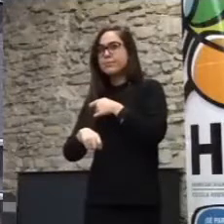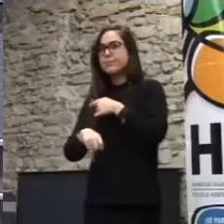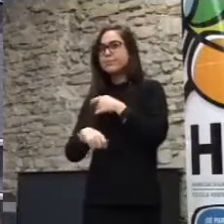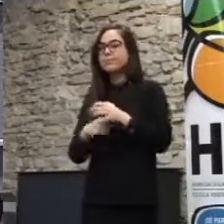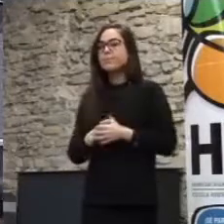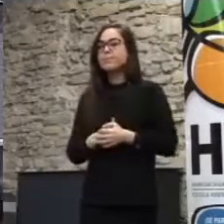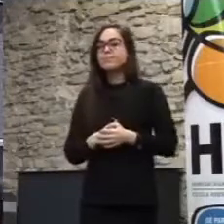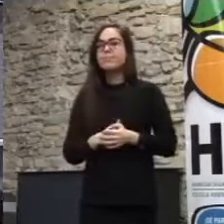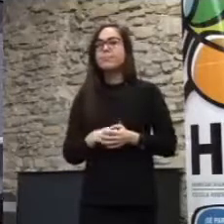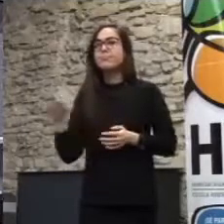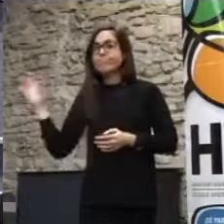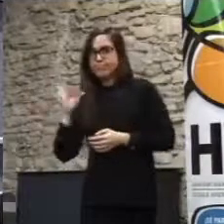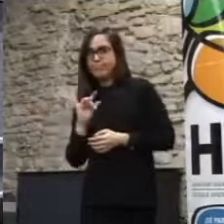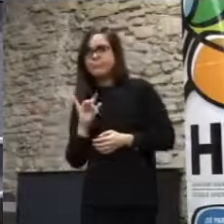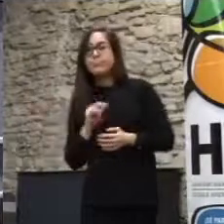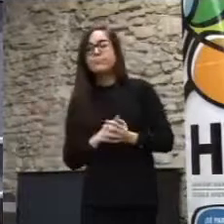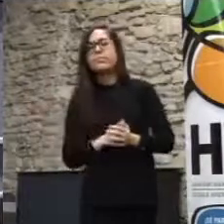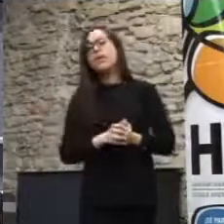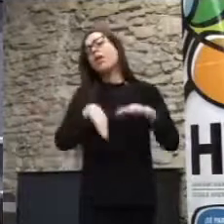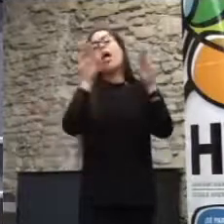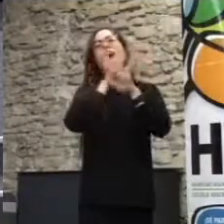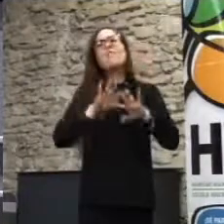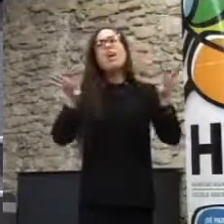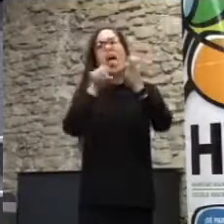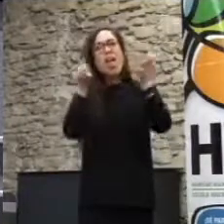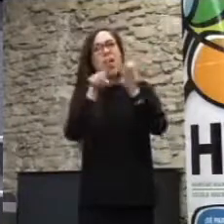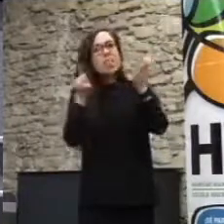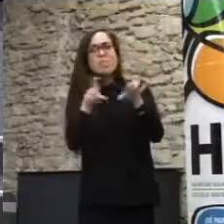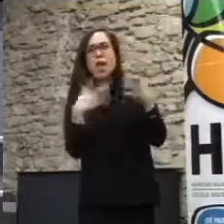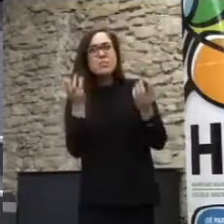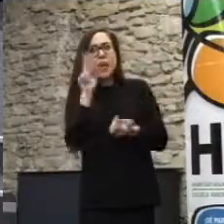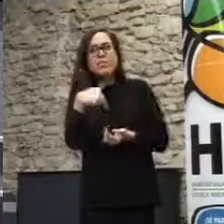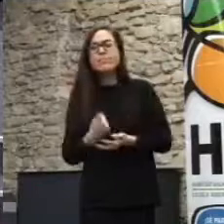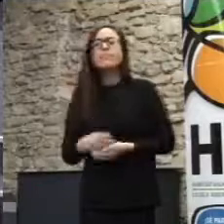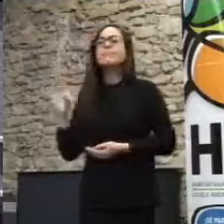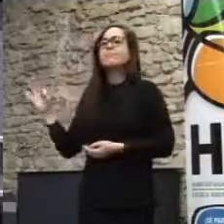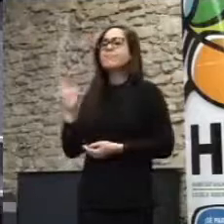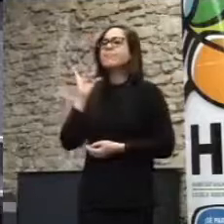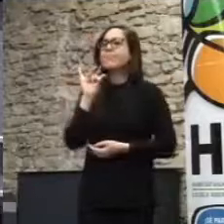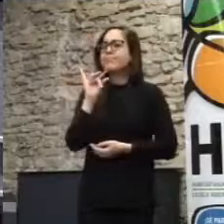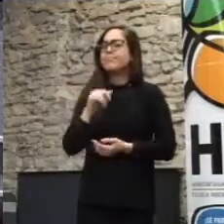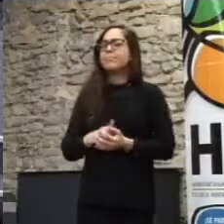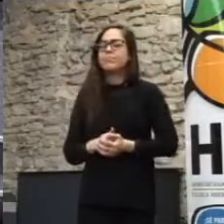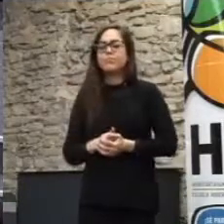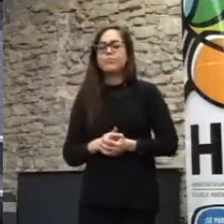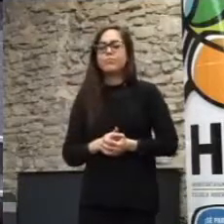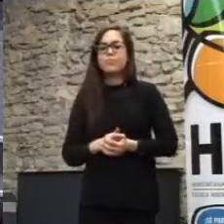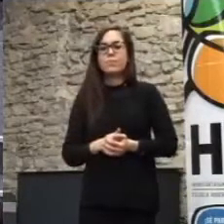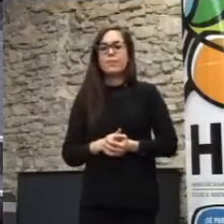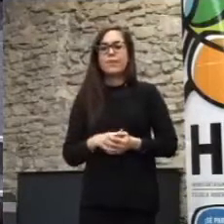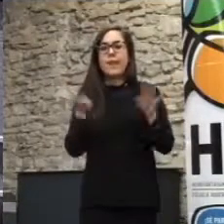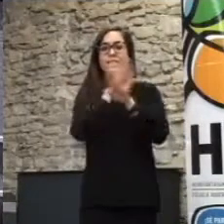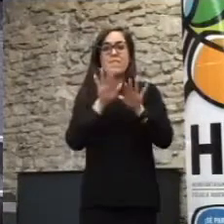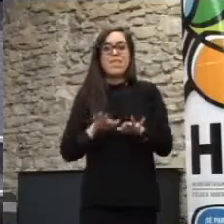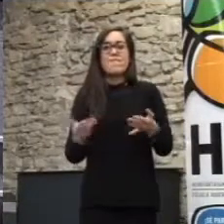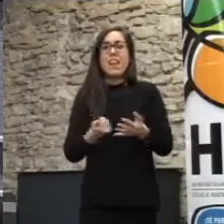Evidentemente, claro, claro. Al final son empresas de medios de comunicación. Todo radica en eso, ¿no? Al final, los medios privados.